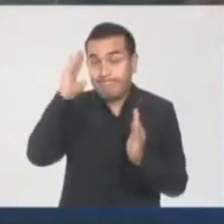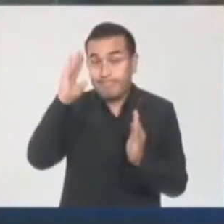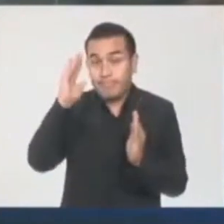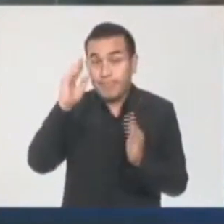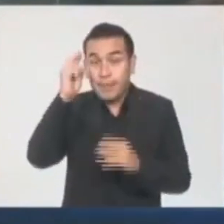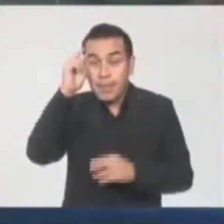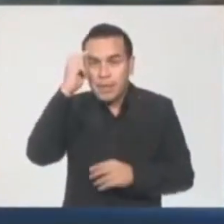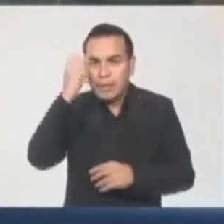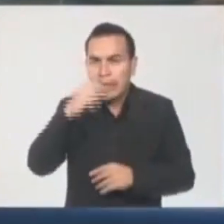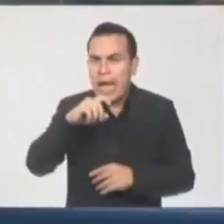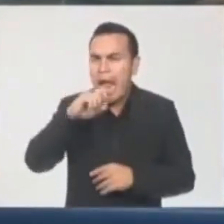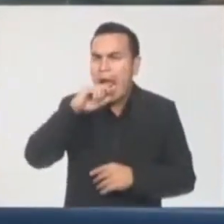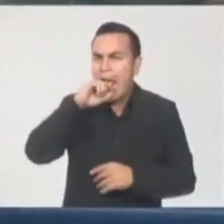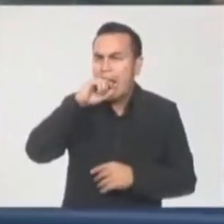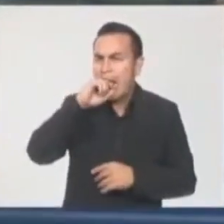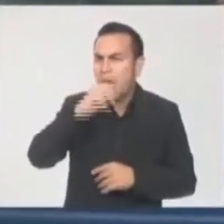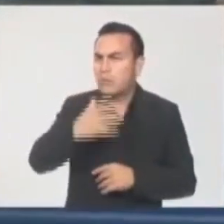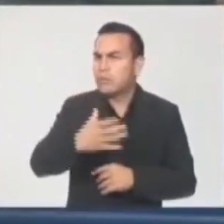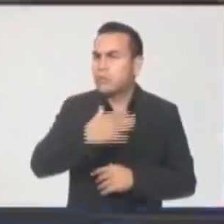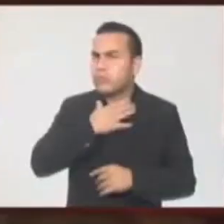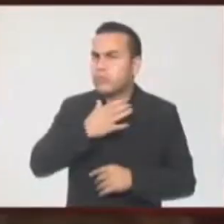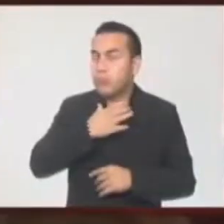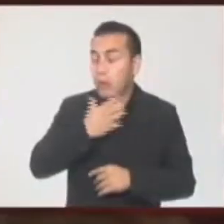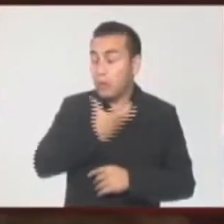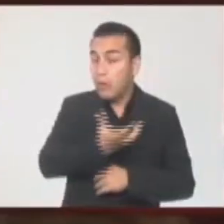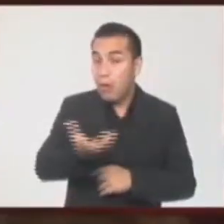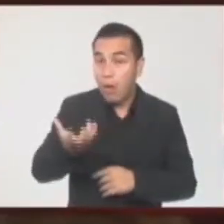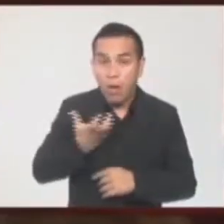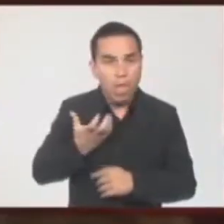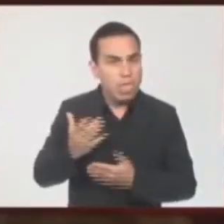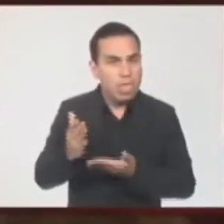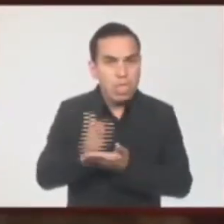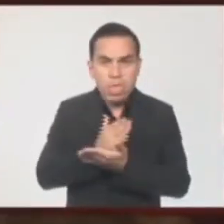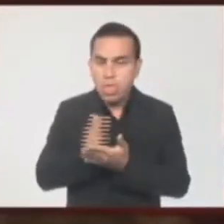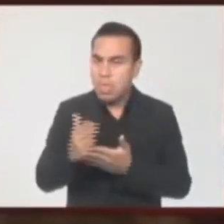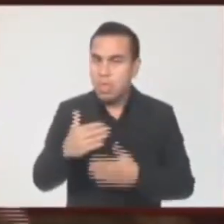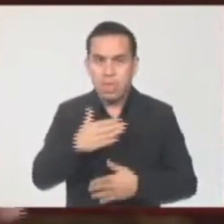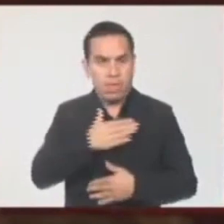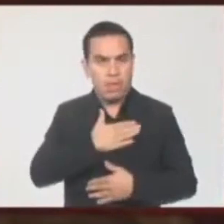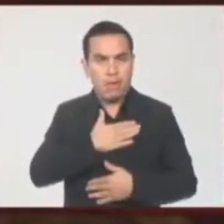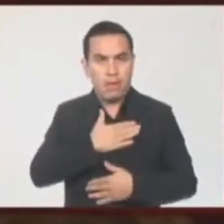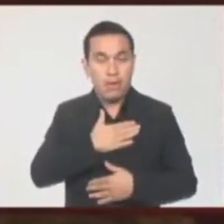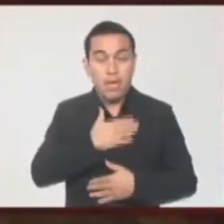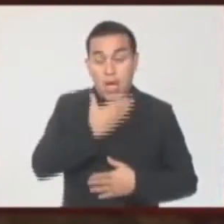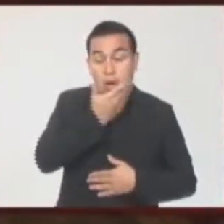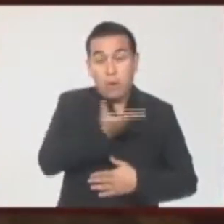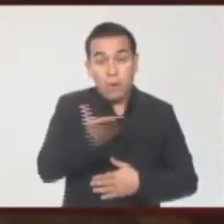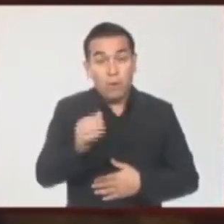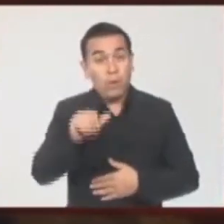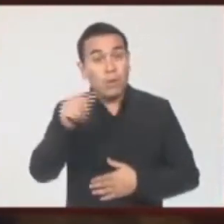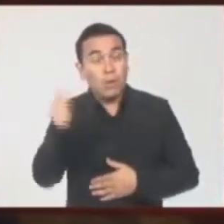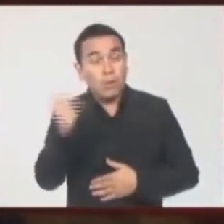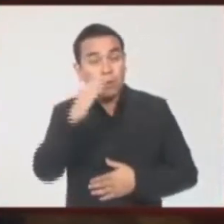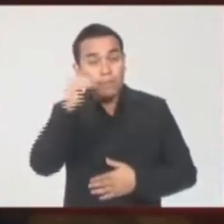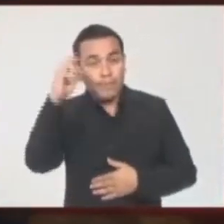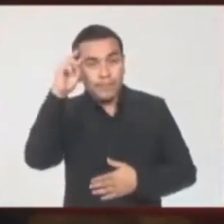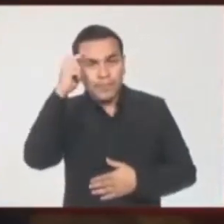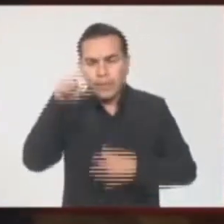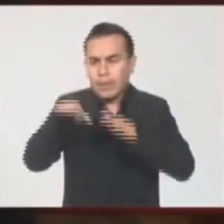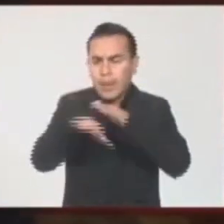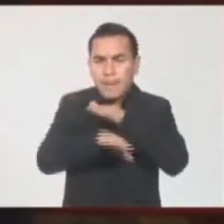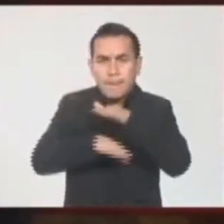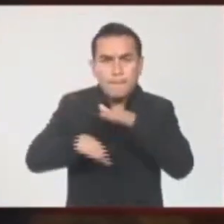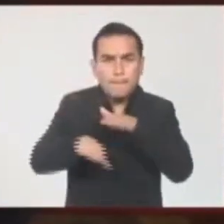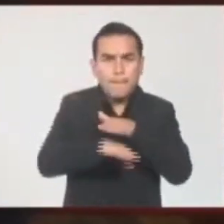con carencias, sino que les faltaba casi todo. Incluso la mayoría de cosas que en otros países forman parte de lo más básico